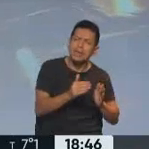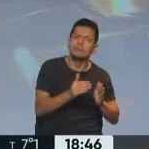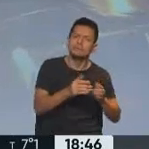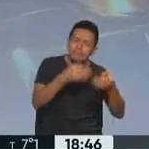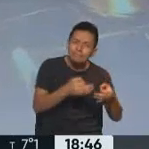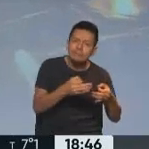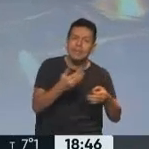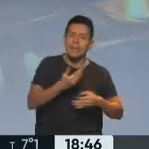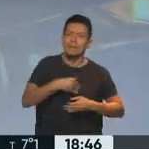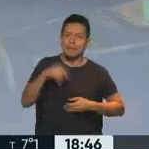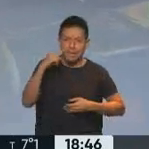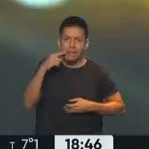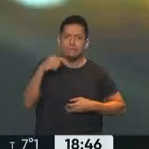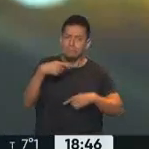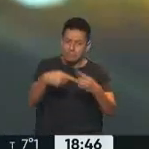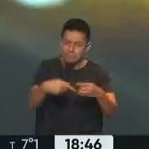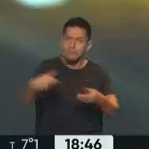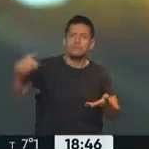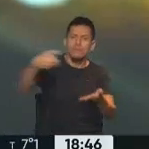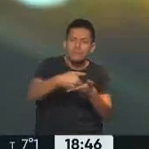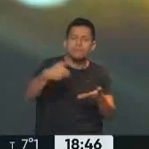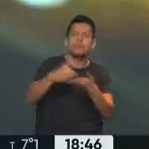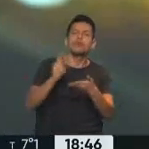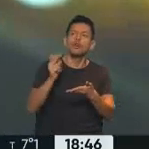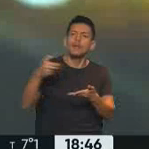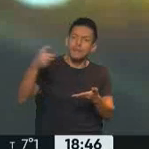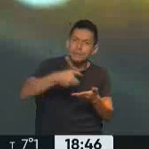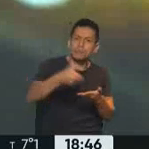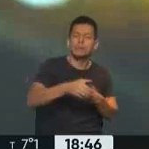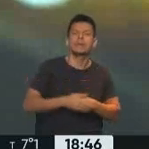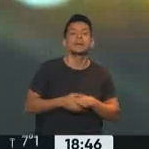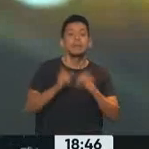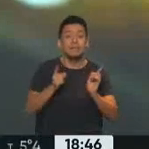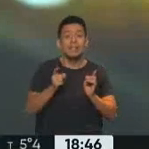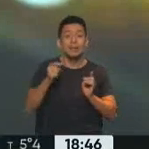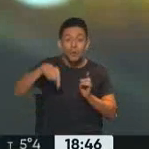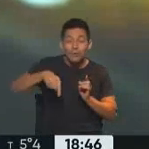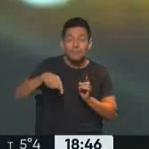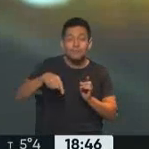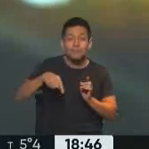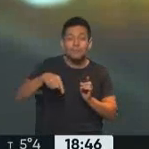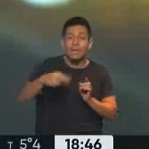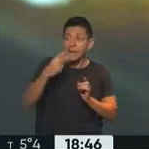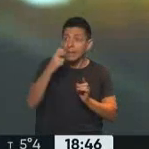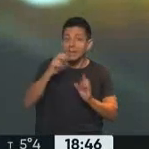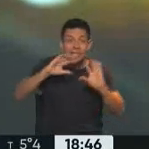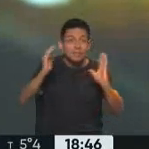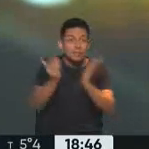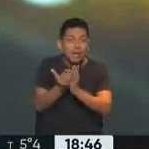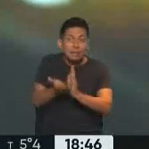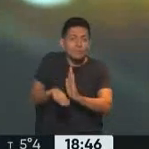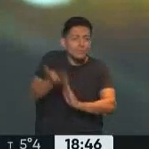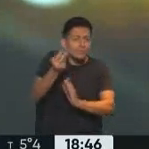Monetario siga desembolsando los dólares prestados. También en un contexto de alza de los precios de la energía a nivel